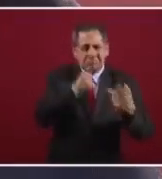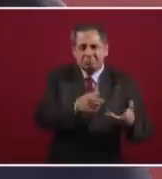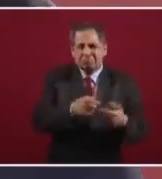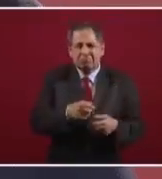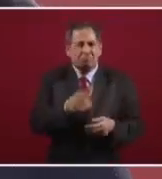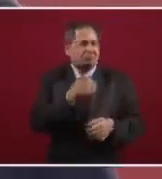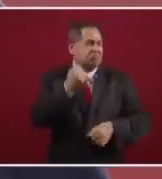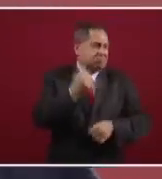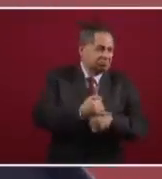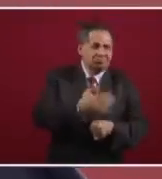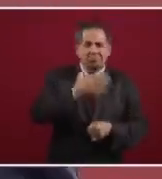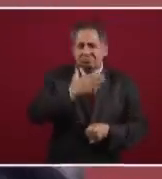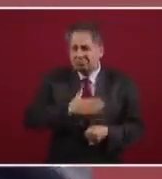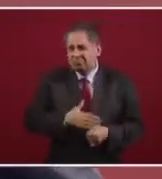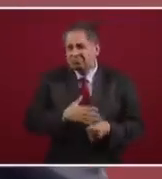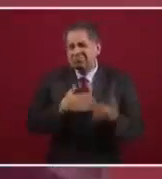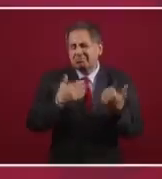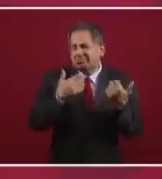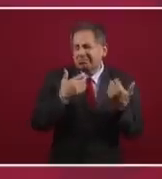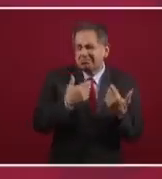cometan injusticias,